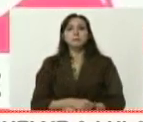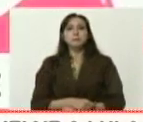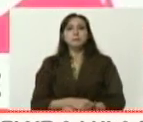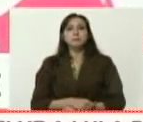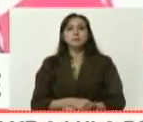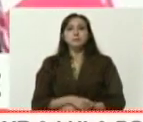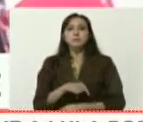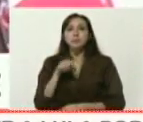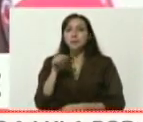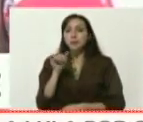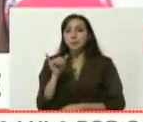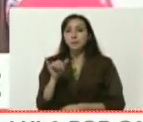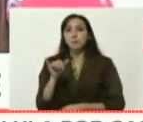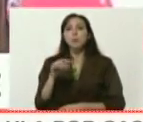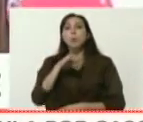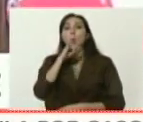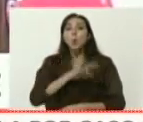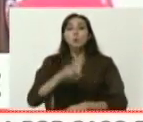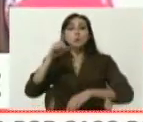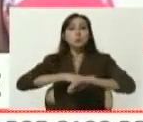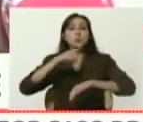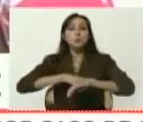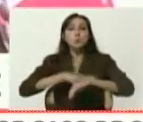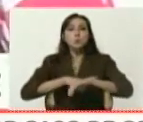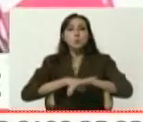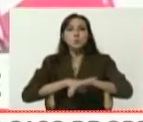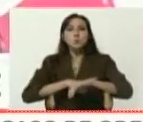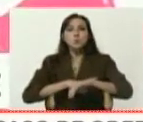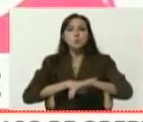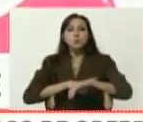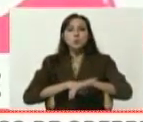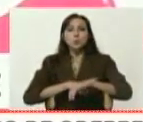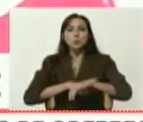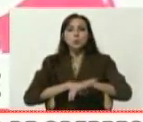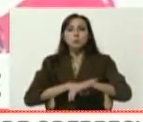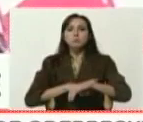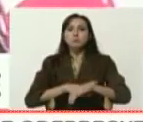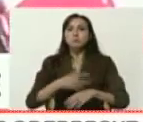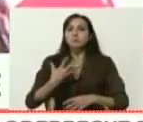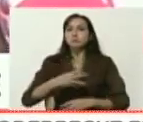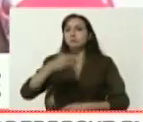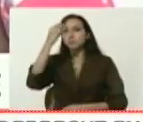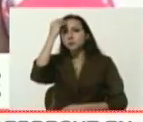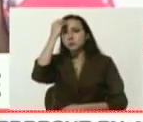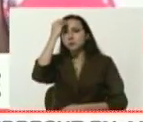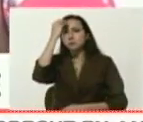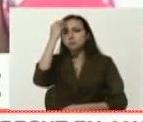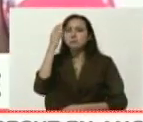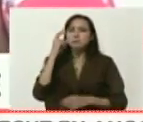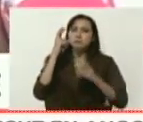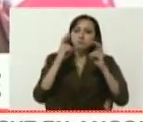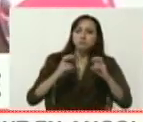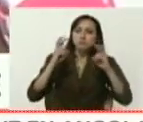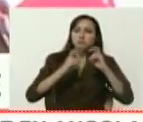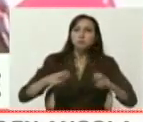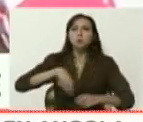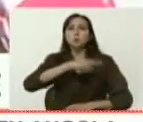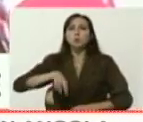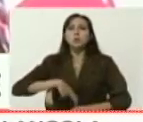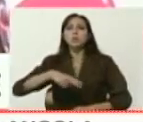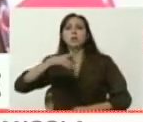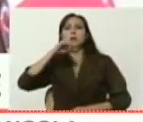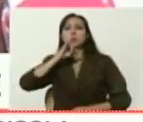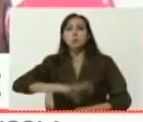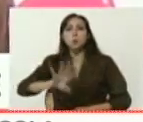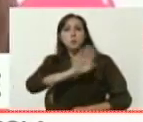tiempo histórico nos llevó a revisar nuestra propia historia patria y